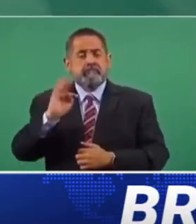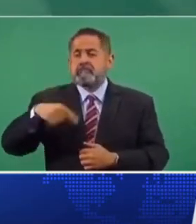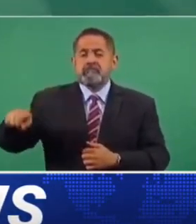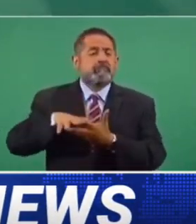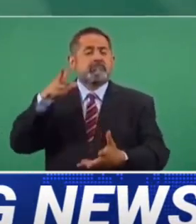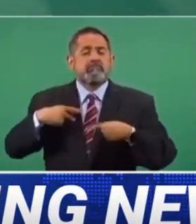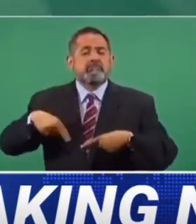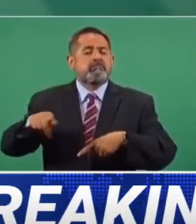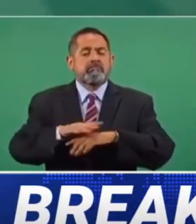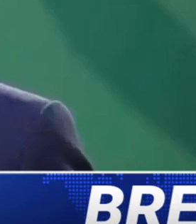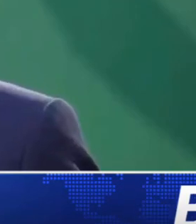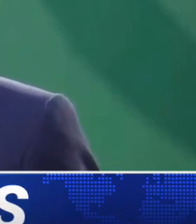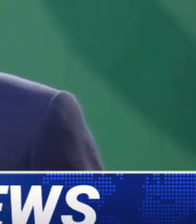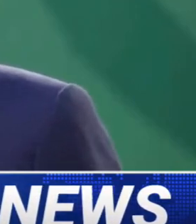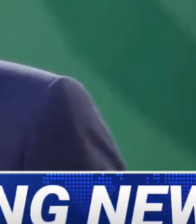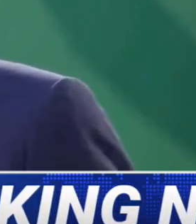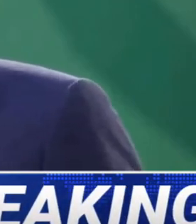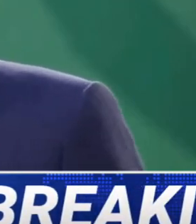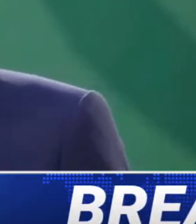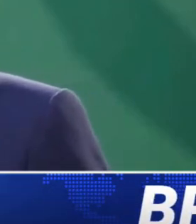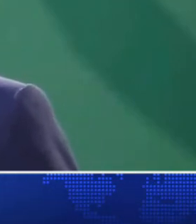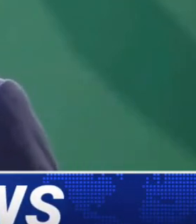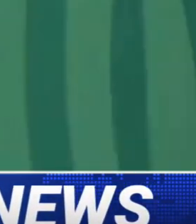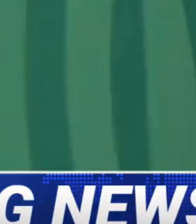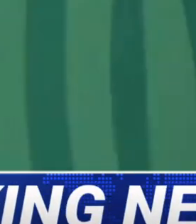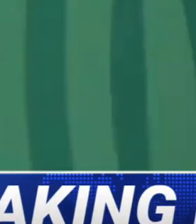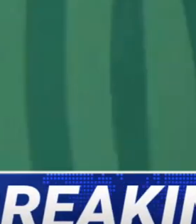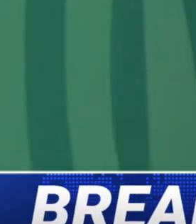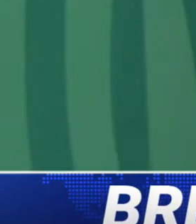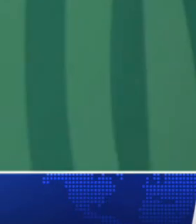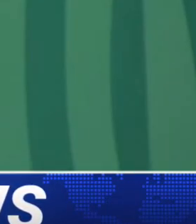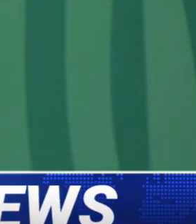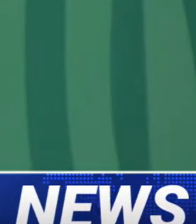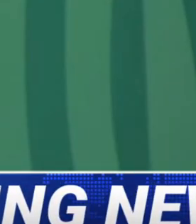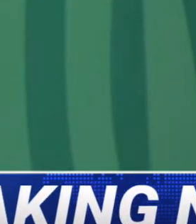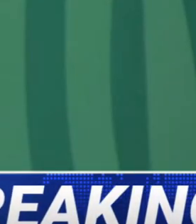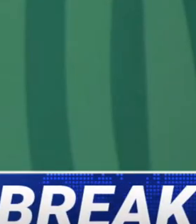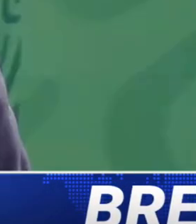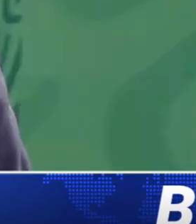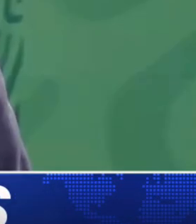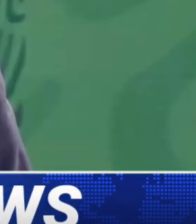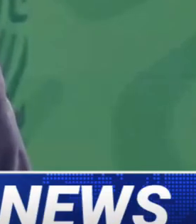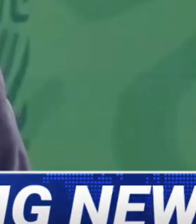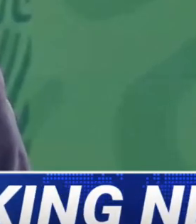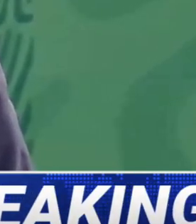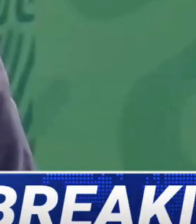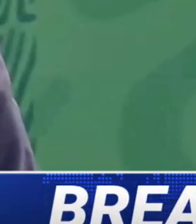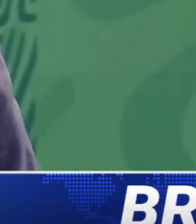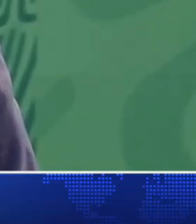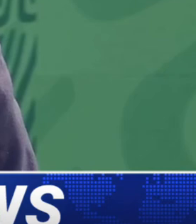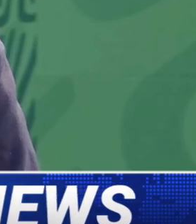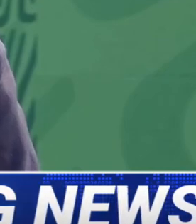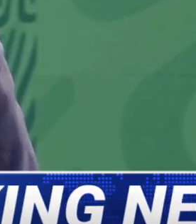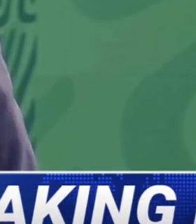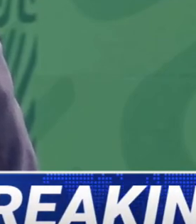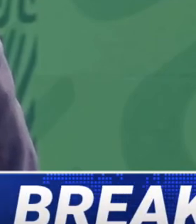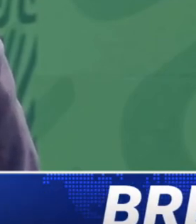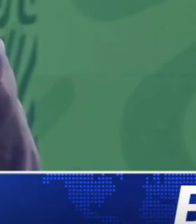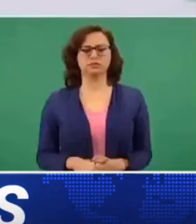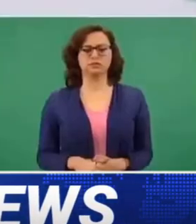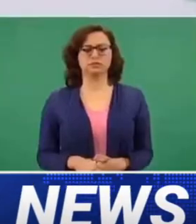cuando la mayoría de la gente diga que no me quiere, me voy. ¿Cómo voy a estar aferrado a un cargo si el